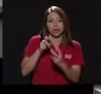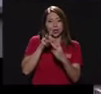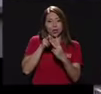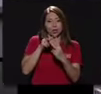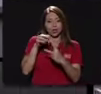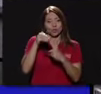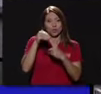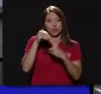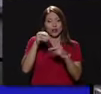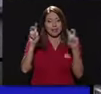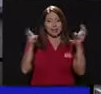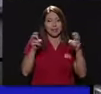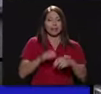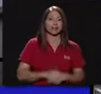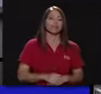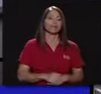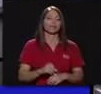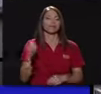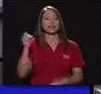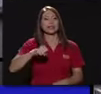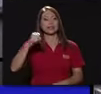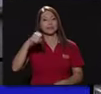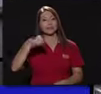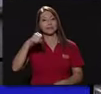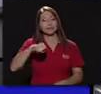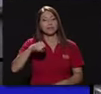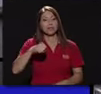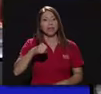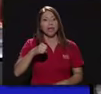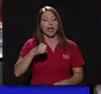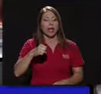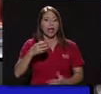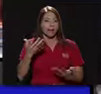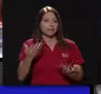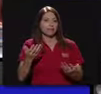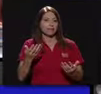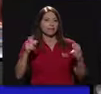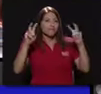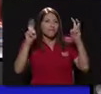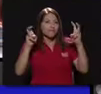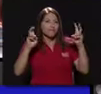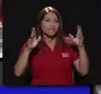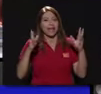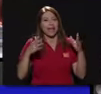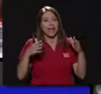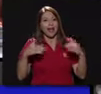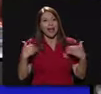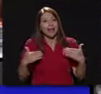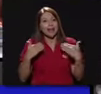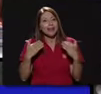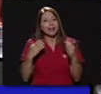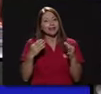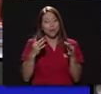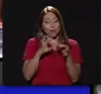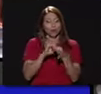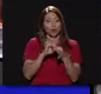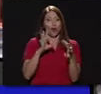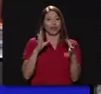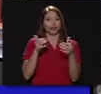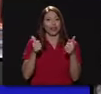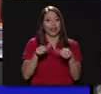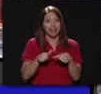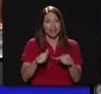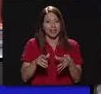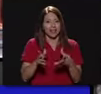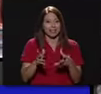principales temas. Sí, efectivamente hay unas, podemos llamar alegres coincidencias entre los estudios que